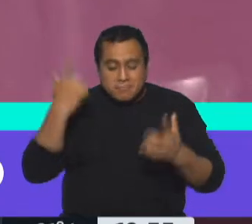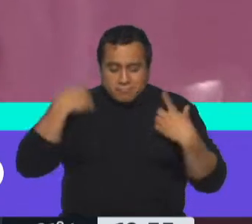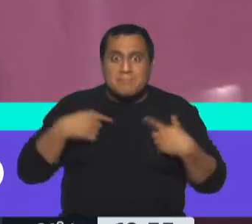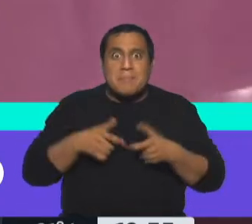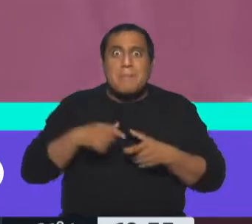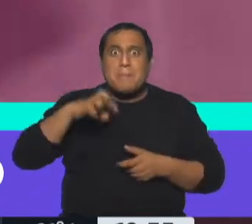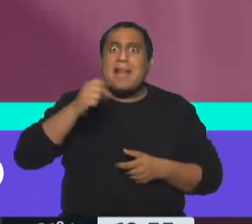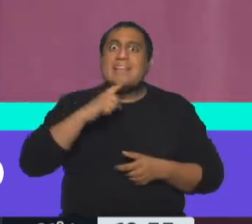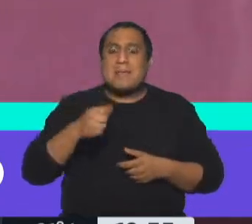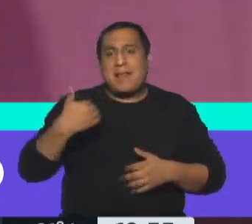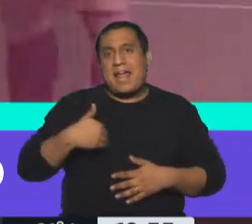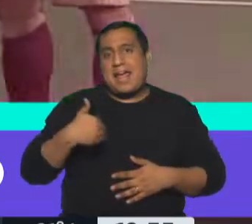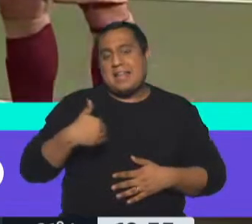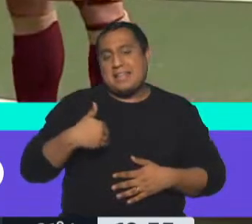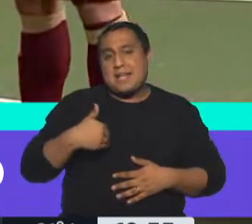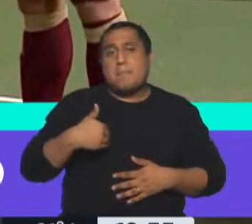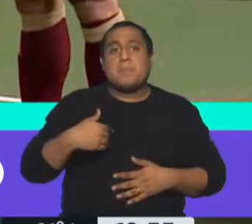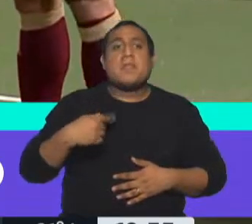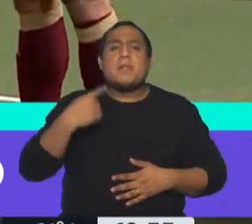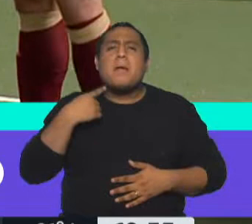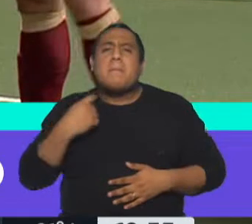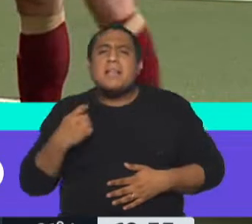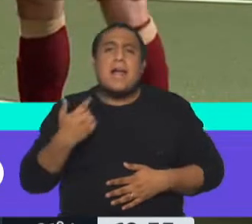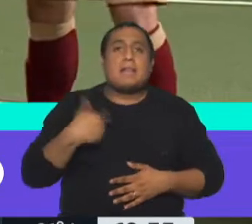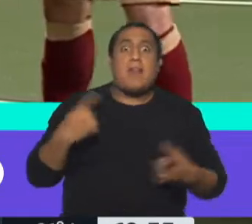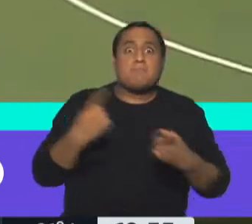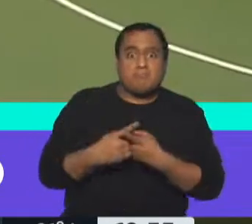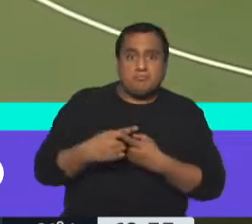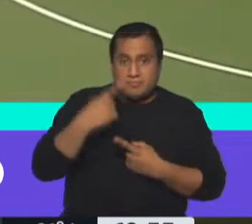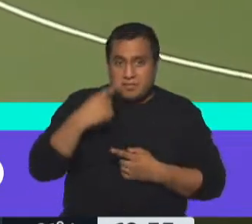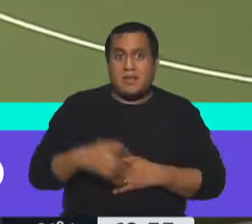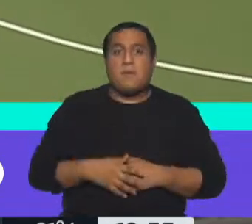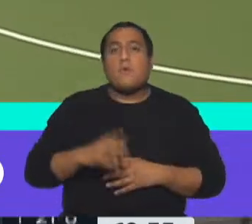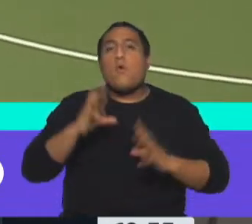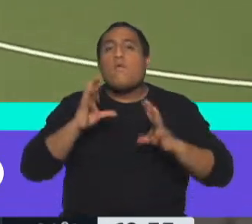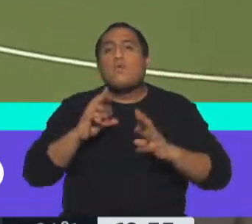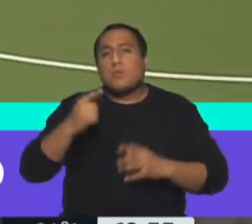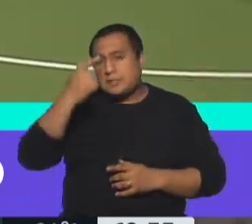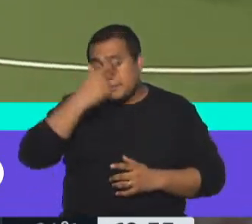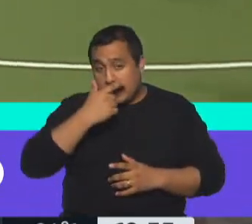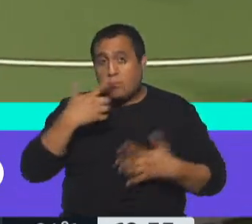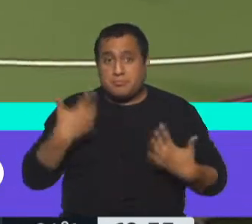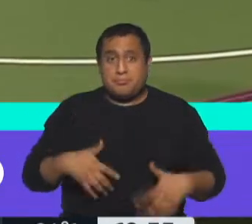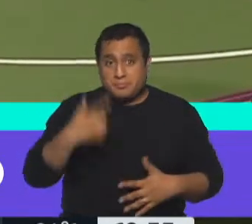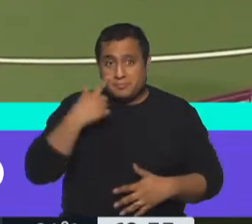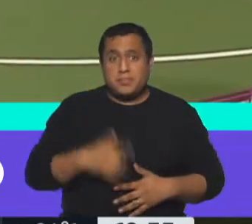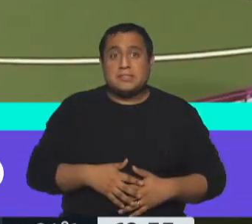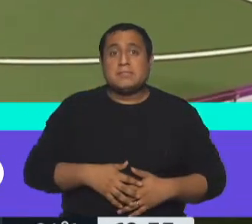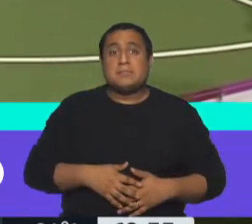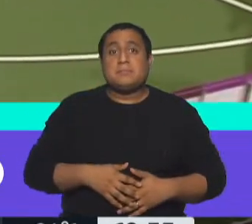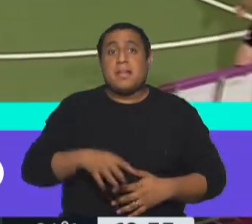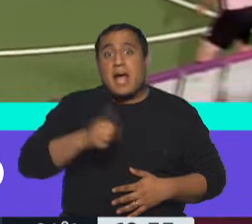y Argentina también. El juego paralímpico que se vive en Tokio y el triunfo de nuestra